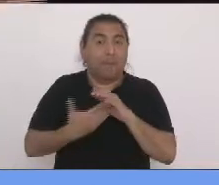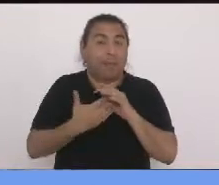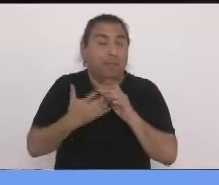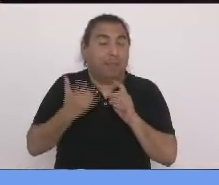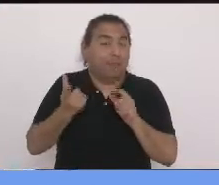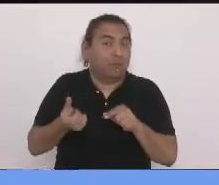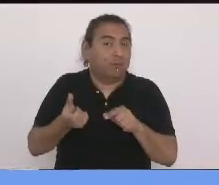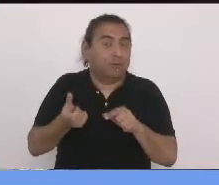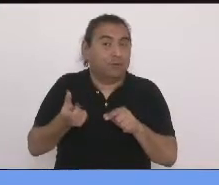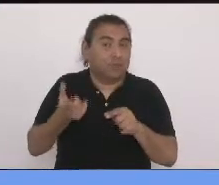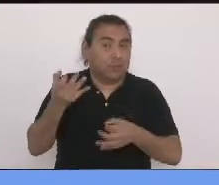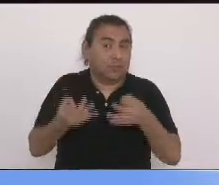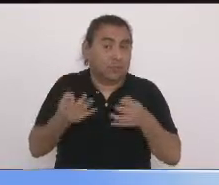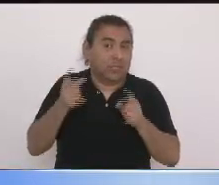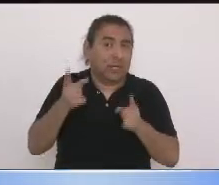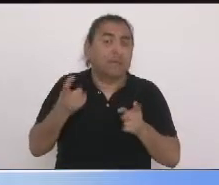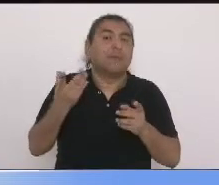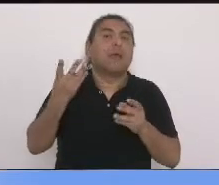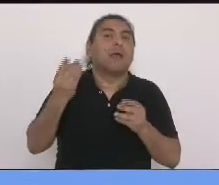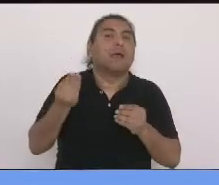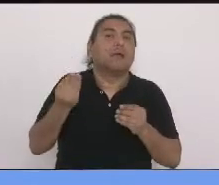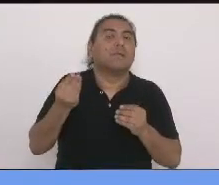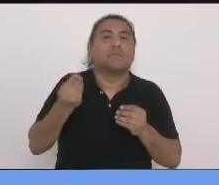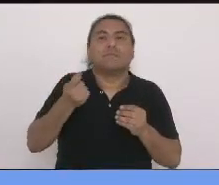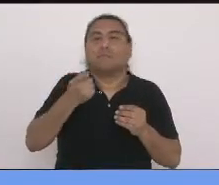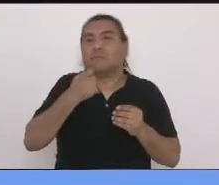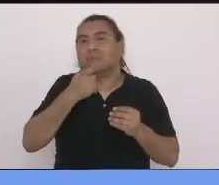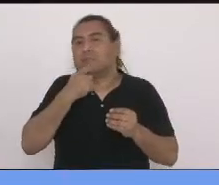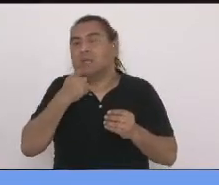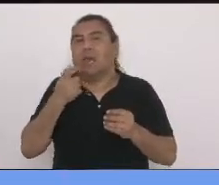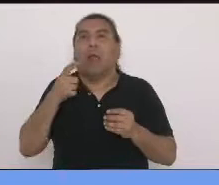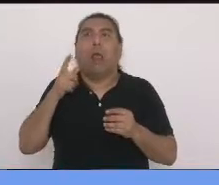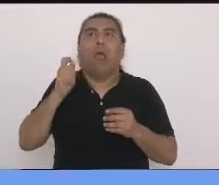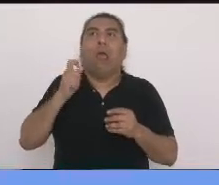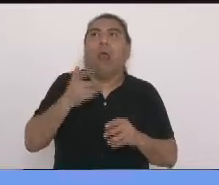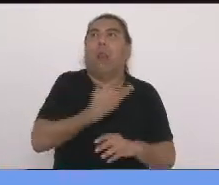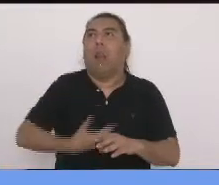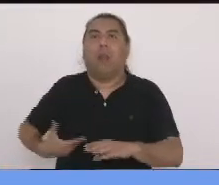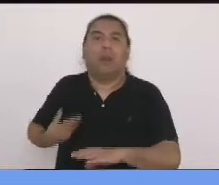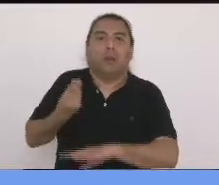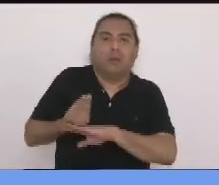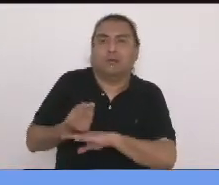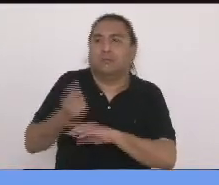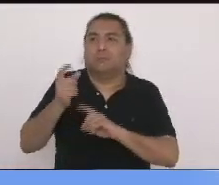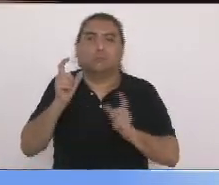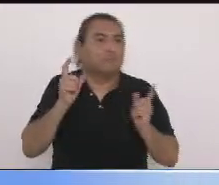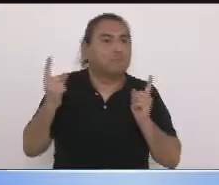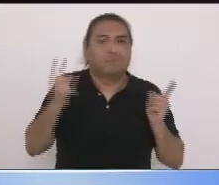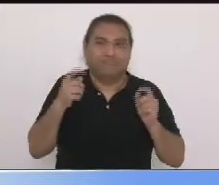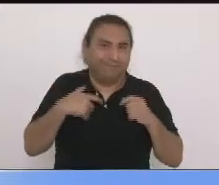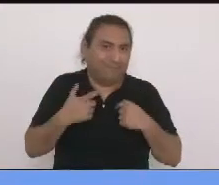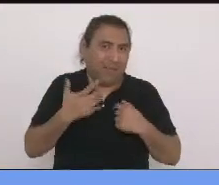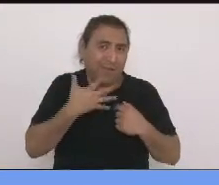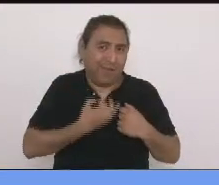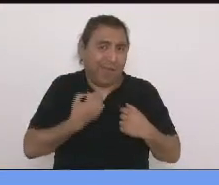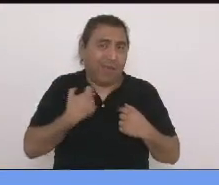discusión por abajo es si la va a presidir o no la va a presidir la verdad que la constitución no lo dice y no lo dice